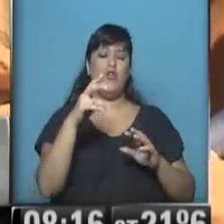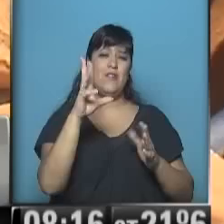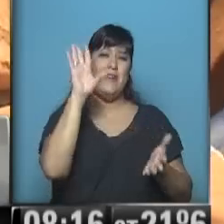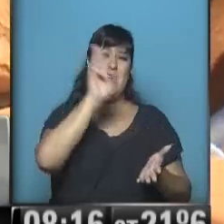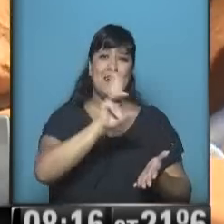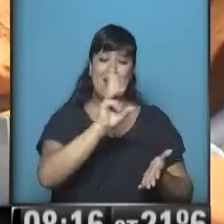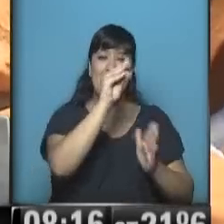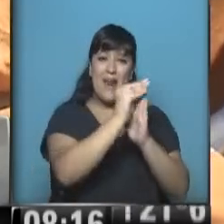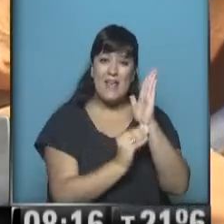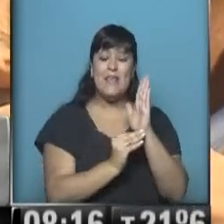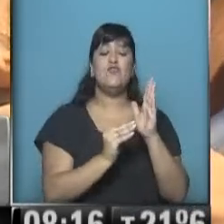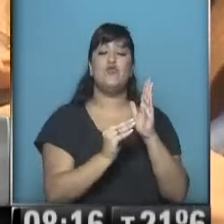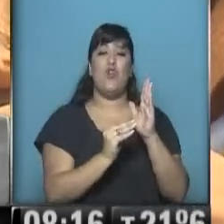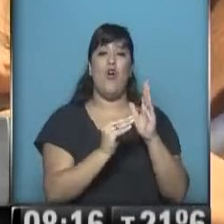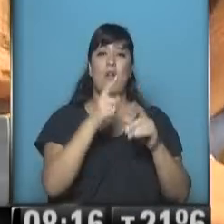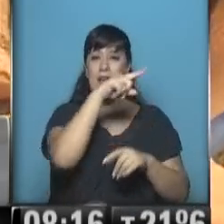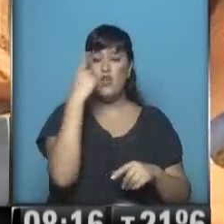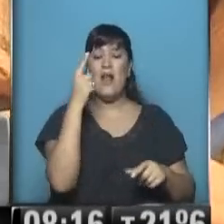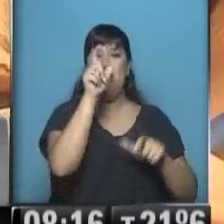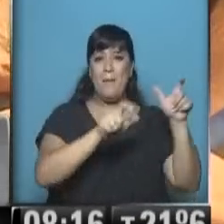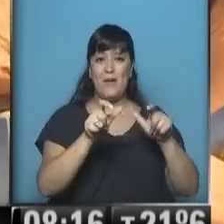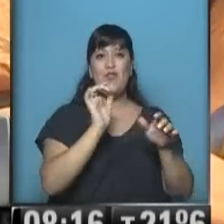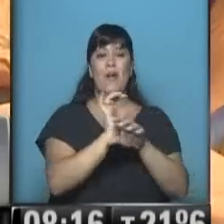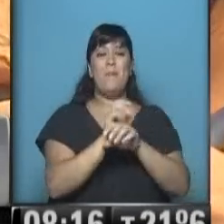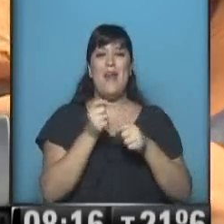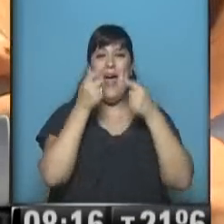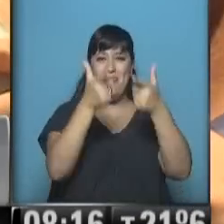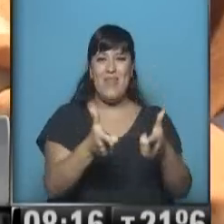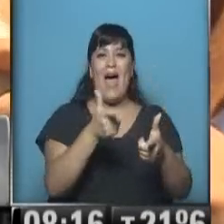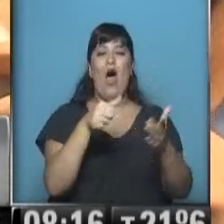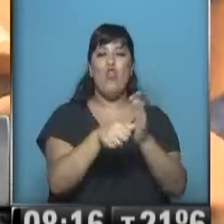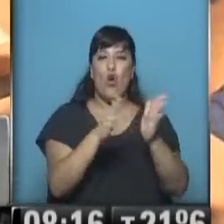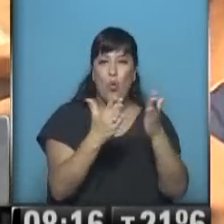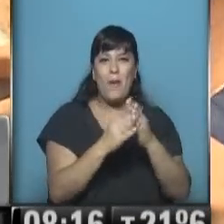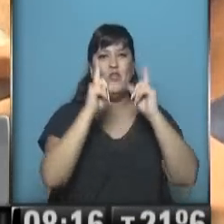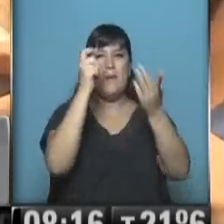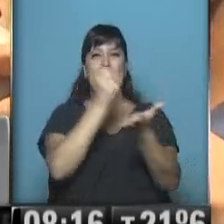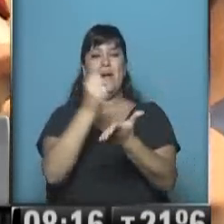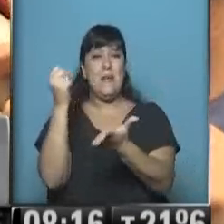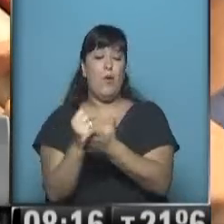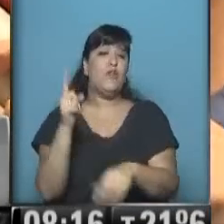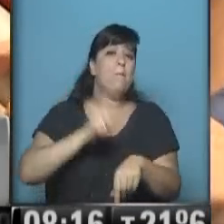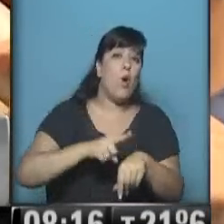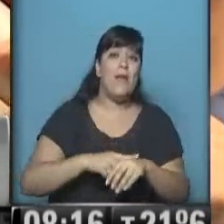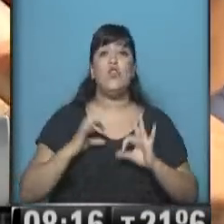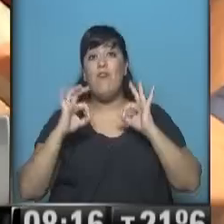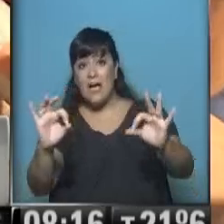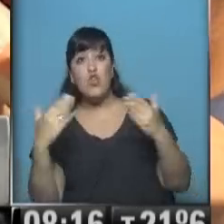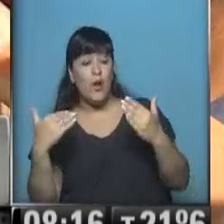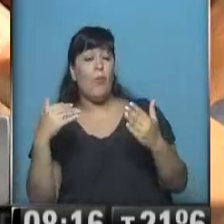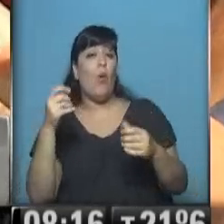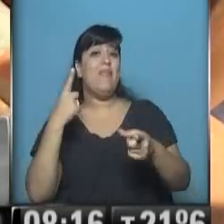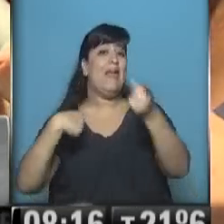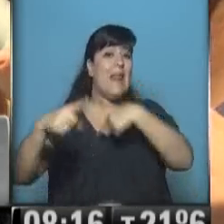el servicio del documento y el pasaporte a todos aquellos que quieran hacerlo y están vacacionando, como así también